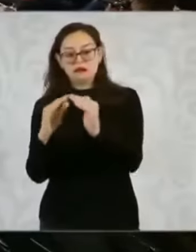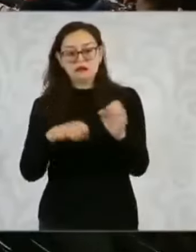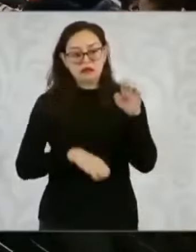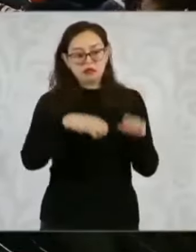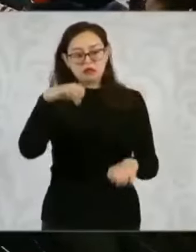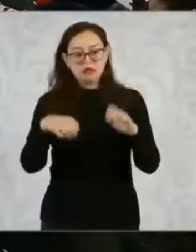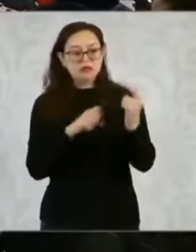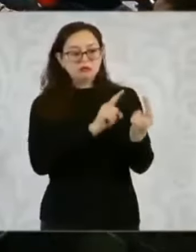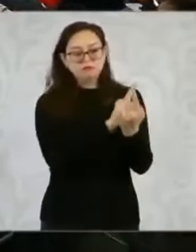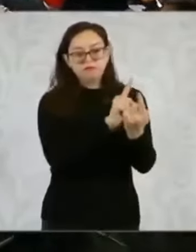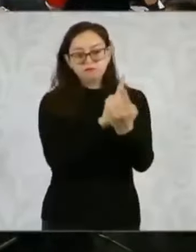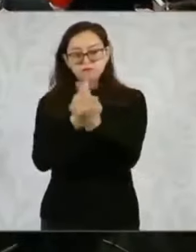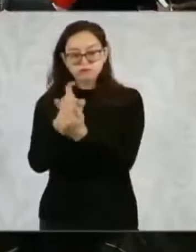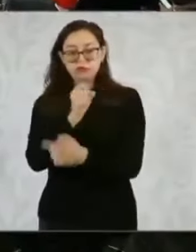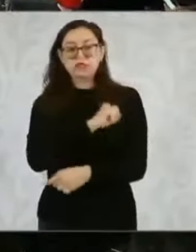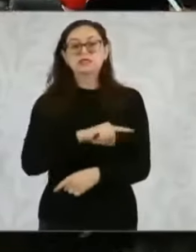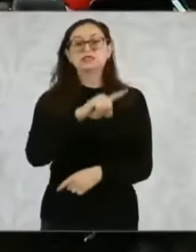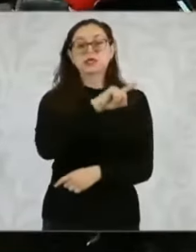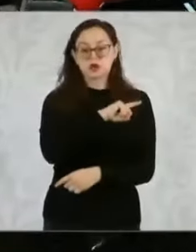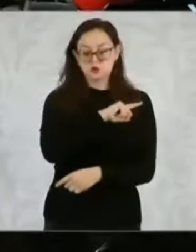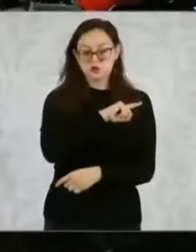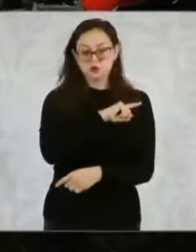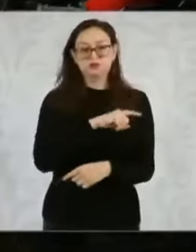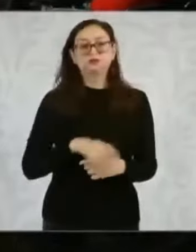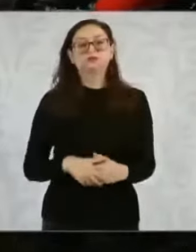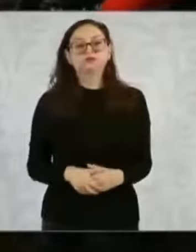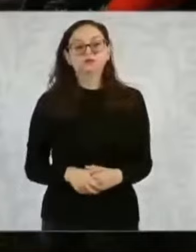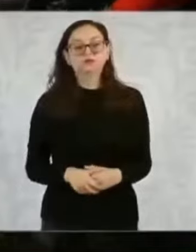adelante, que tiene como objetivo